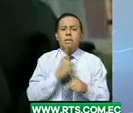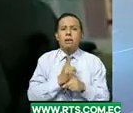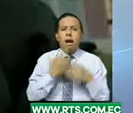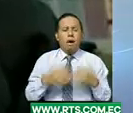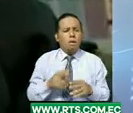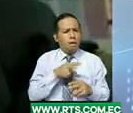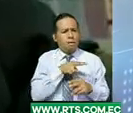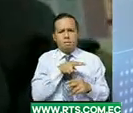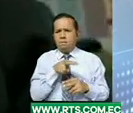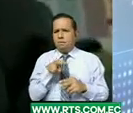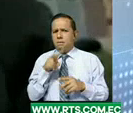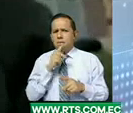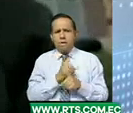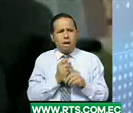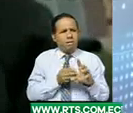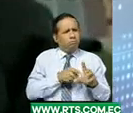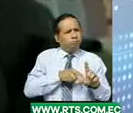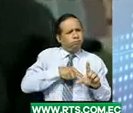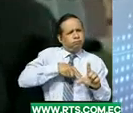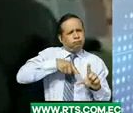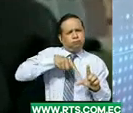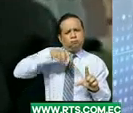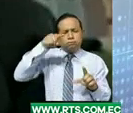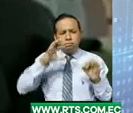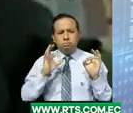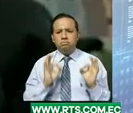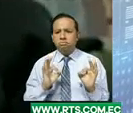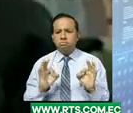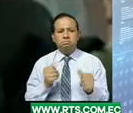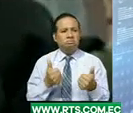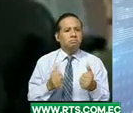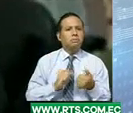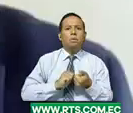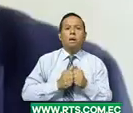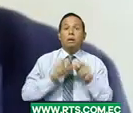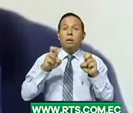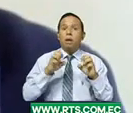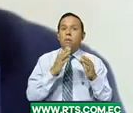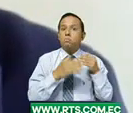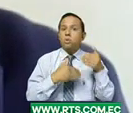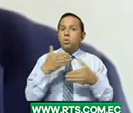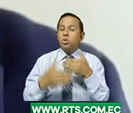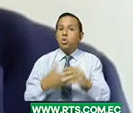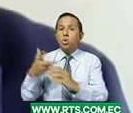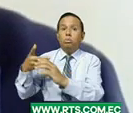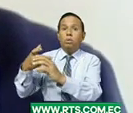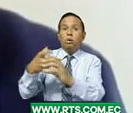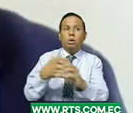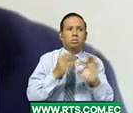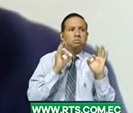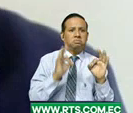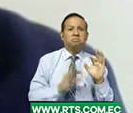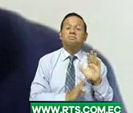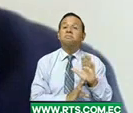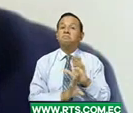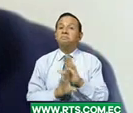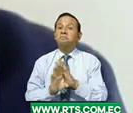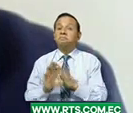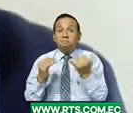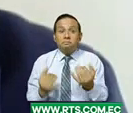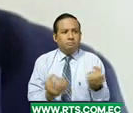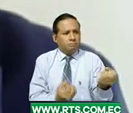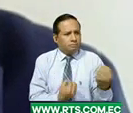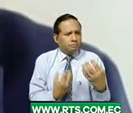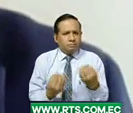ve que ha habido un cambio, un giro de 180 grados en el proceso de vacunación. Es gratificante el hecho de que se